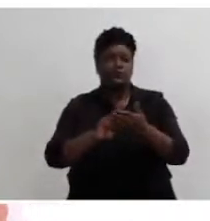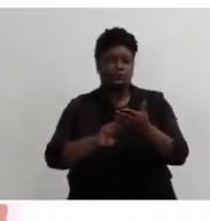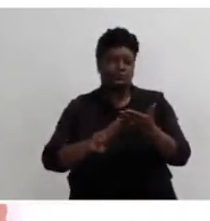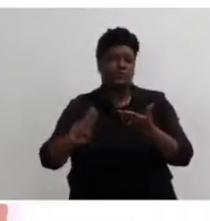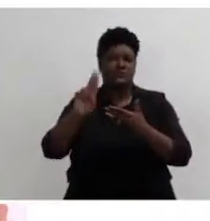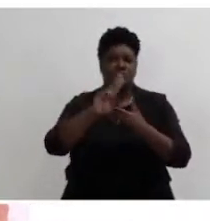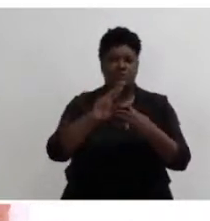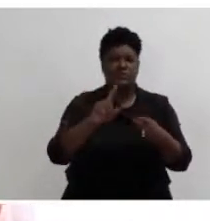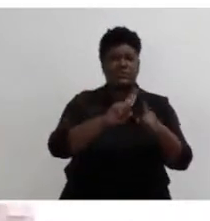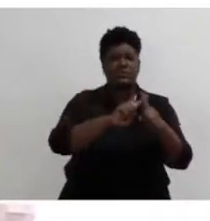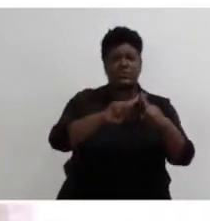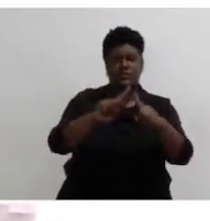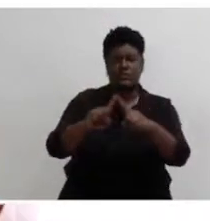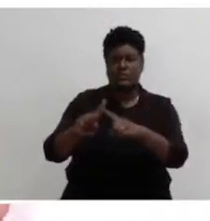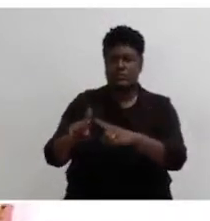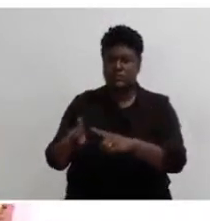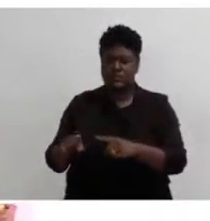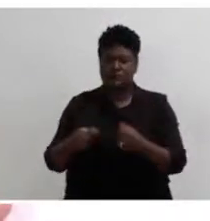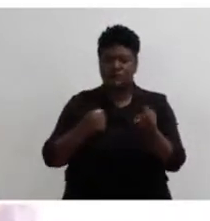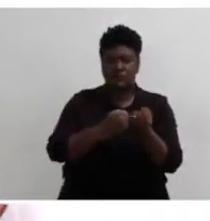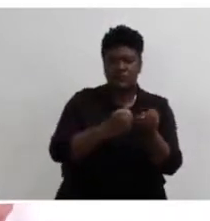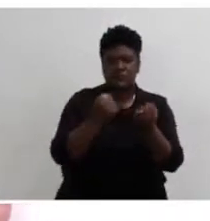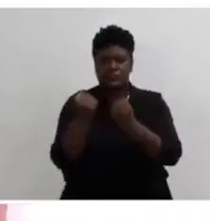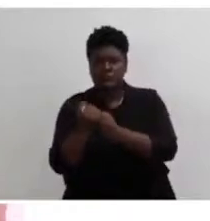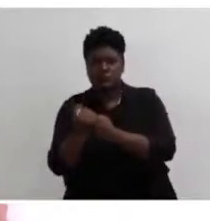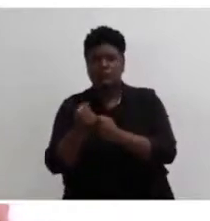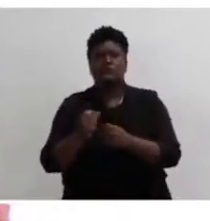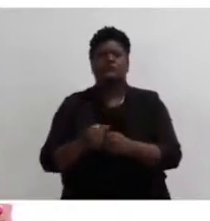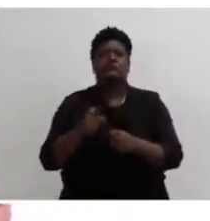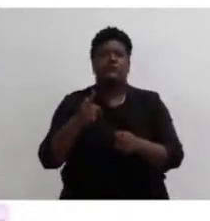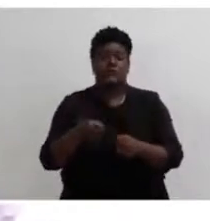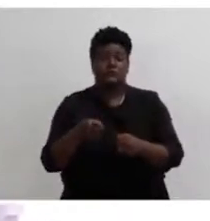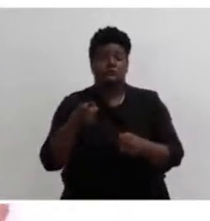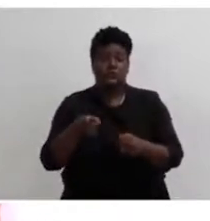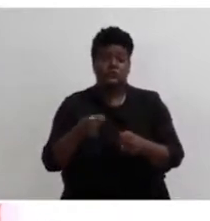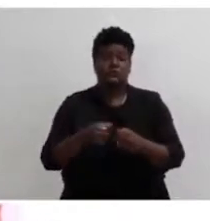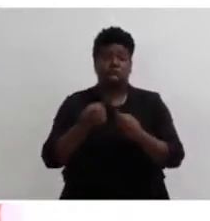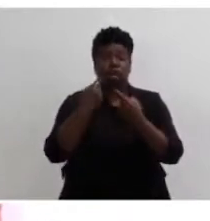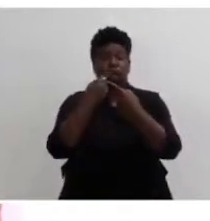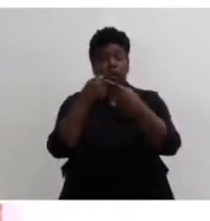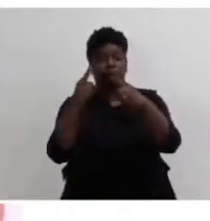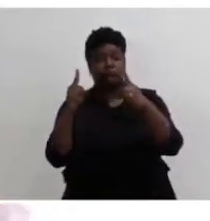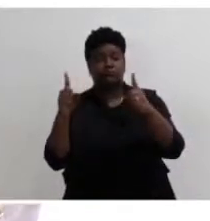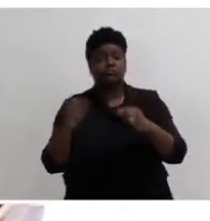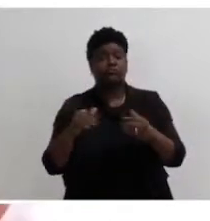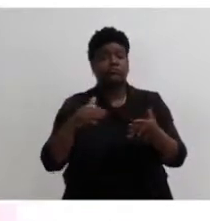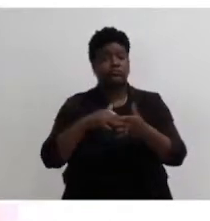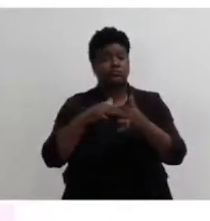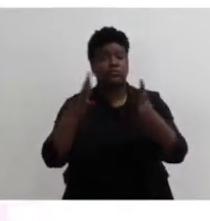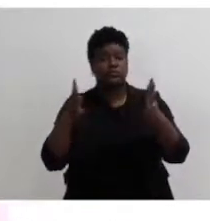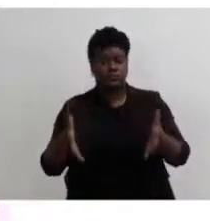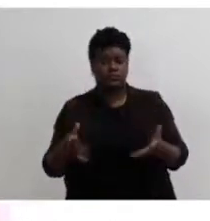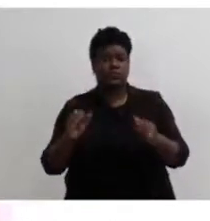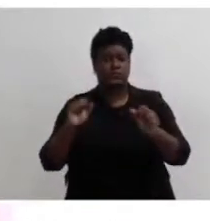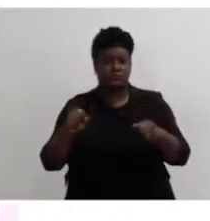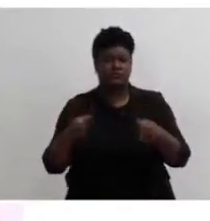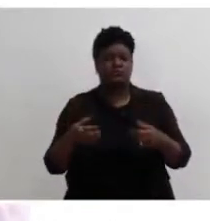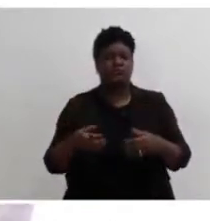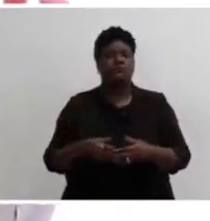esfuerzo unificado garantiza el éxito y asegura llegar al mayor número de estudiantes en el menor tiempo